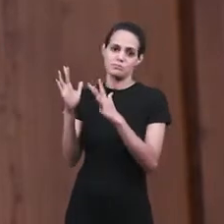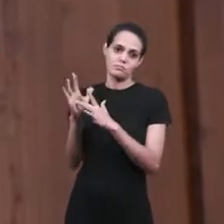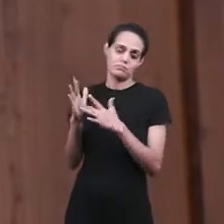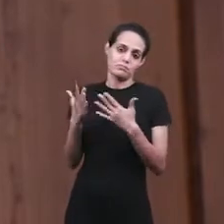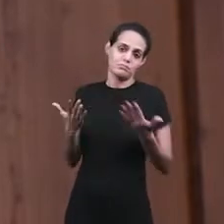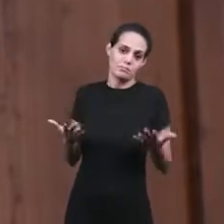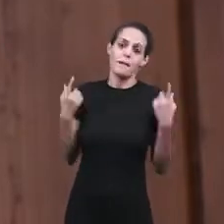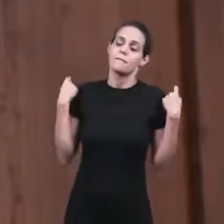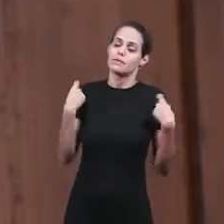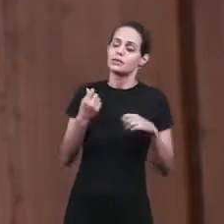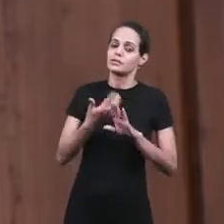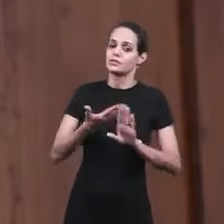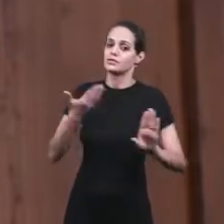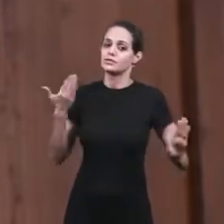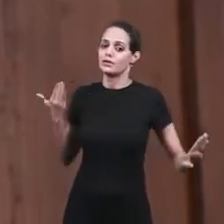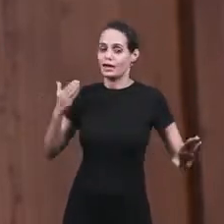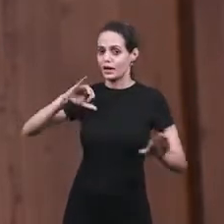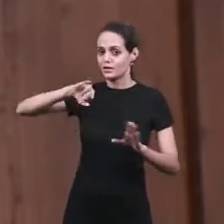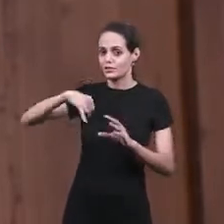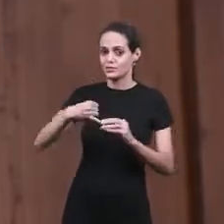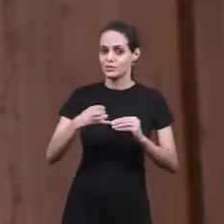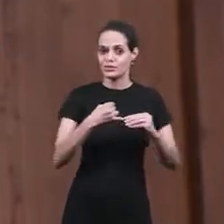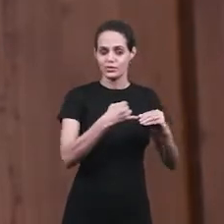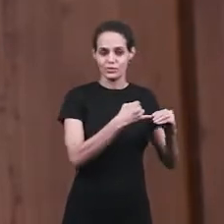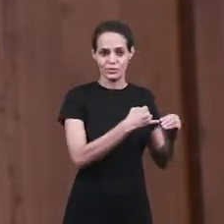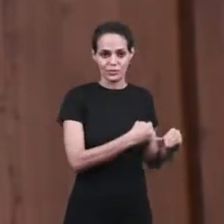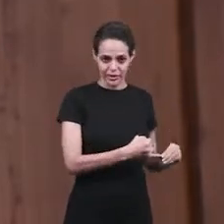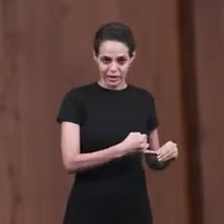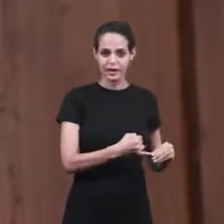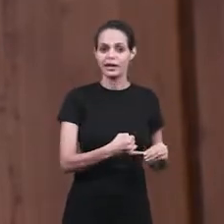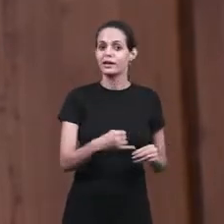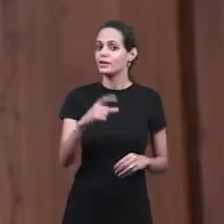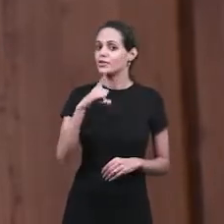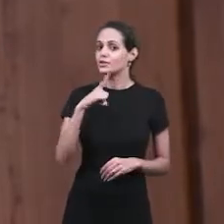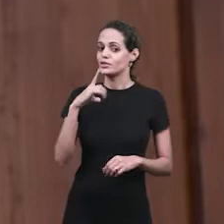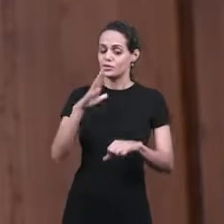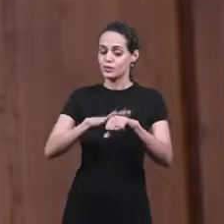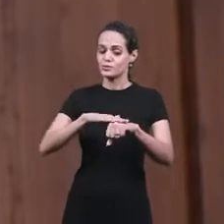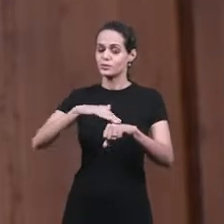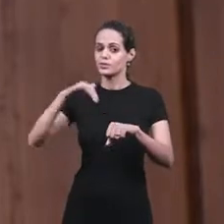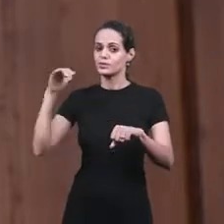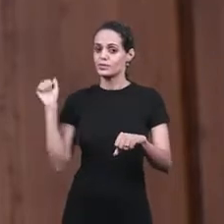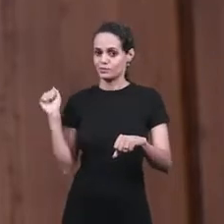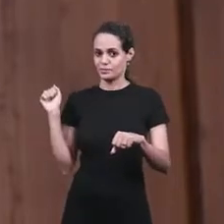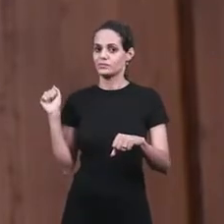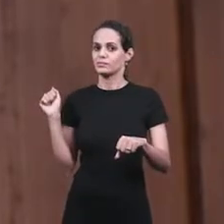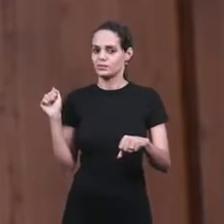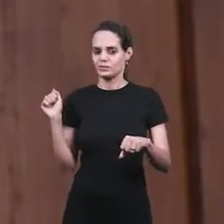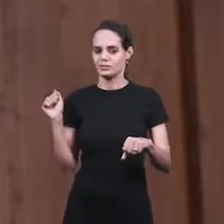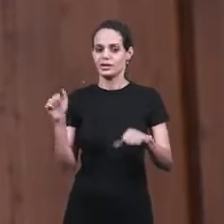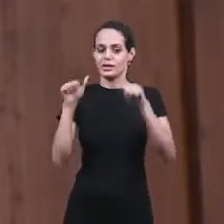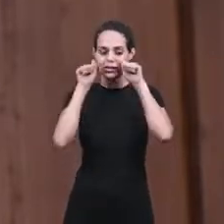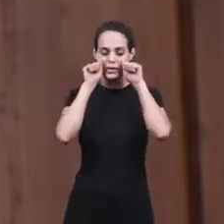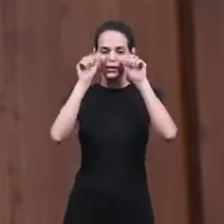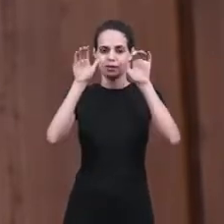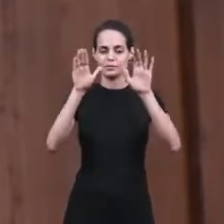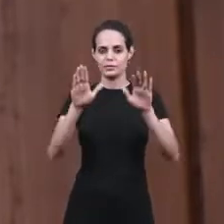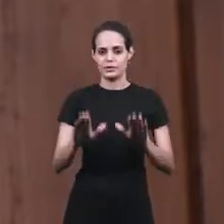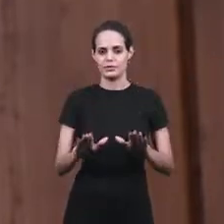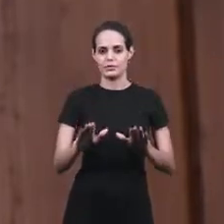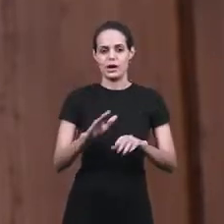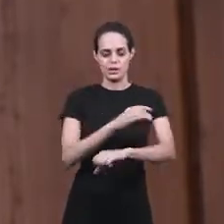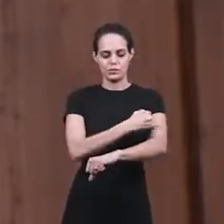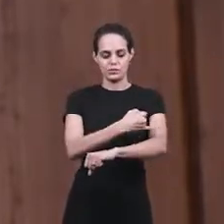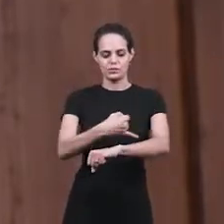escuchó la promesa del Señor desde su llamado, que Dios lo bendeciría para que pasen el Jordán, y él creyó